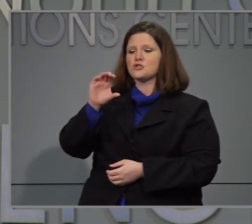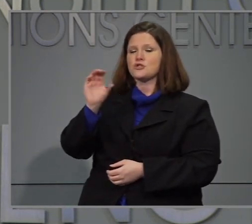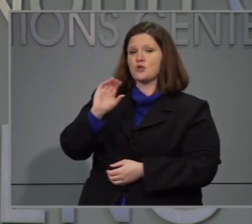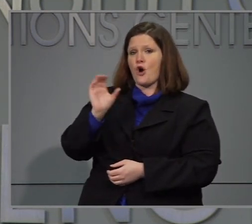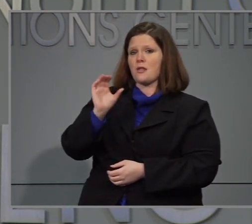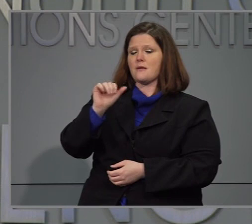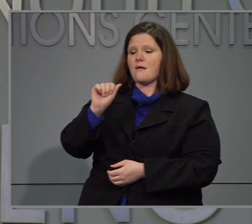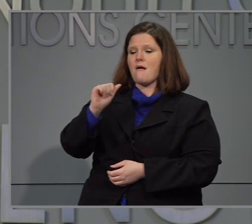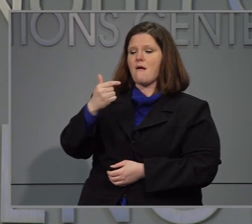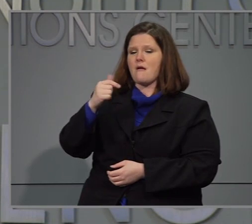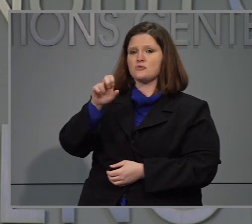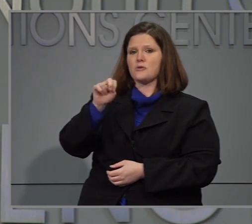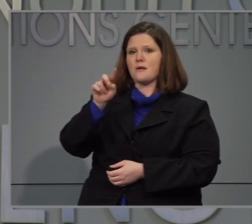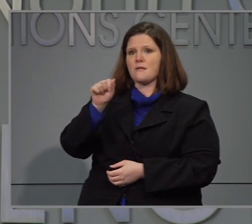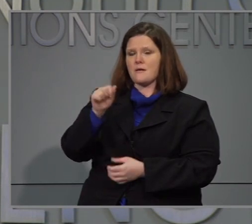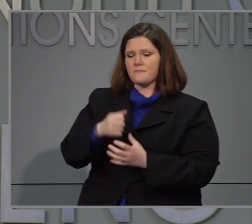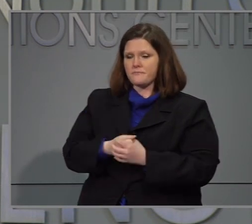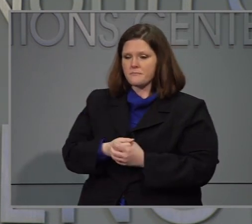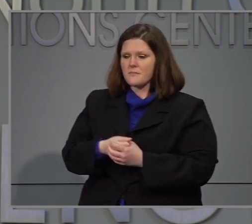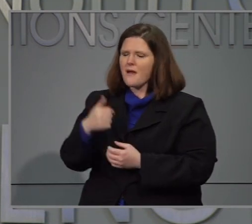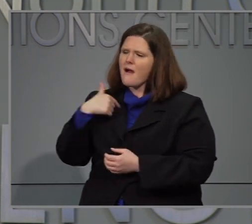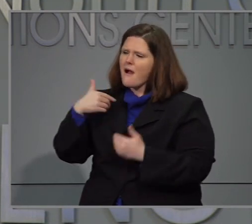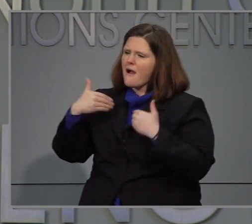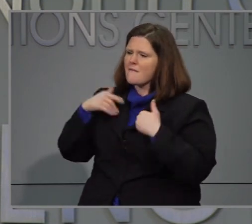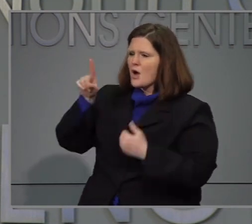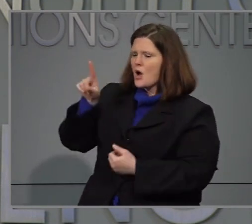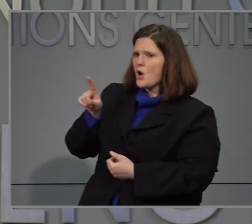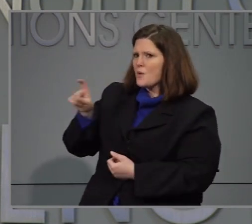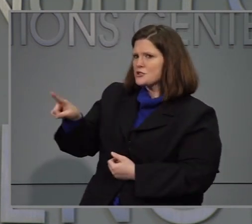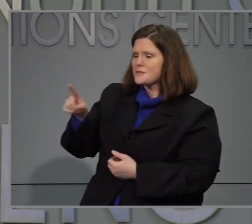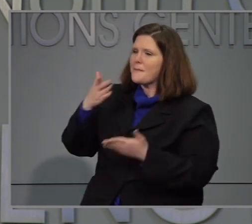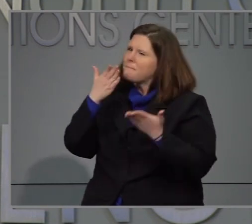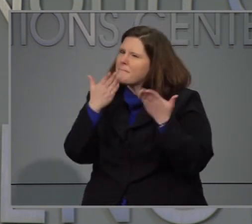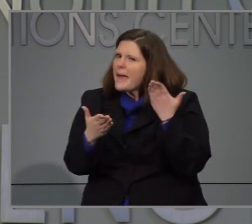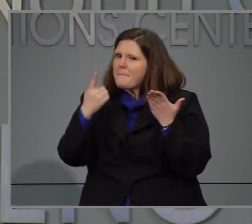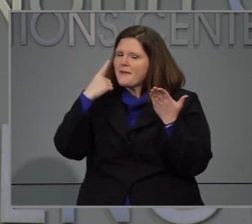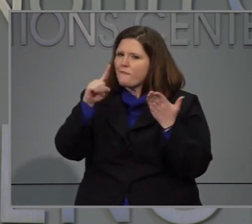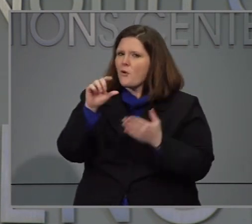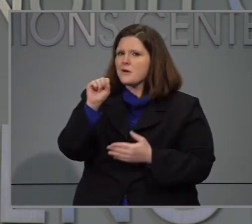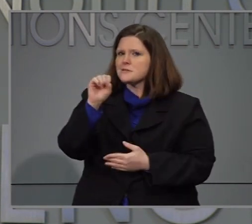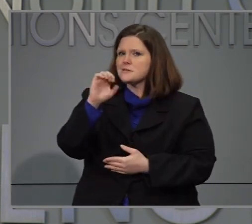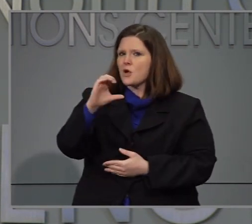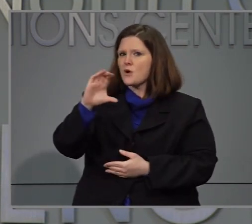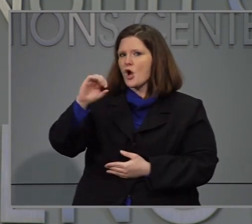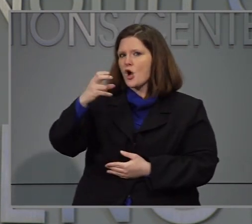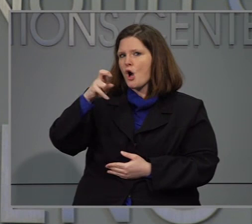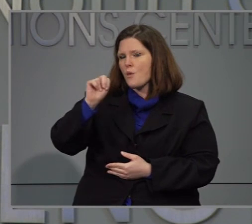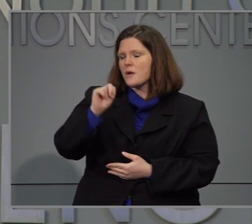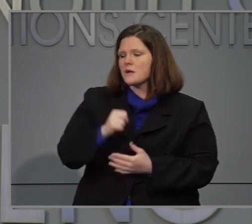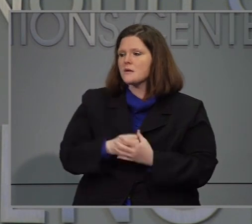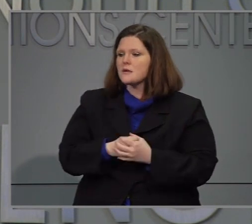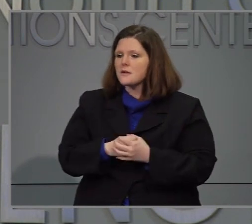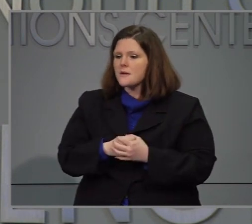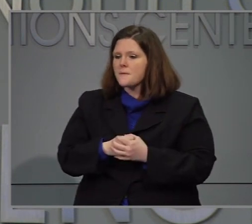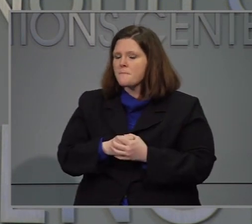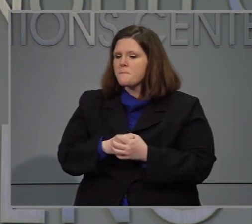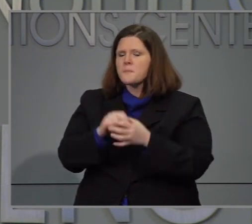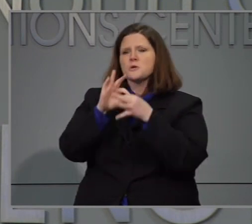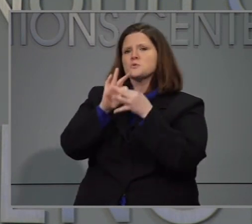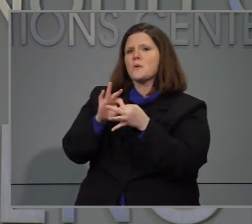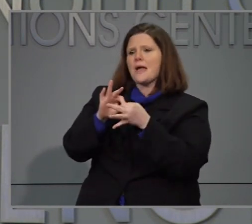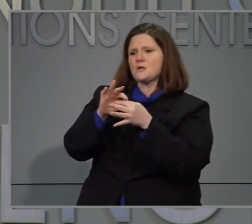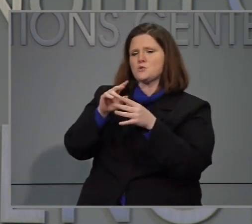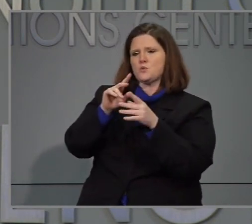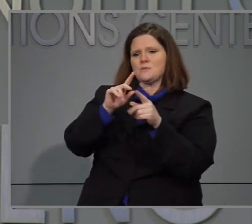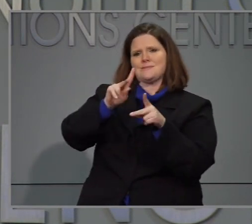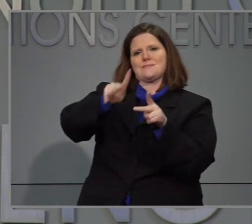Yo tenía una pregunta y probablemente es para la secretaria Cohen sobre las